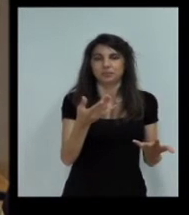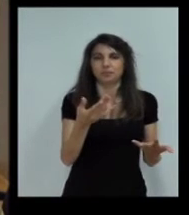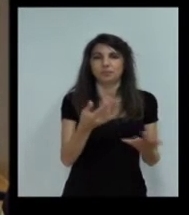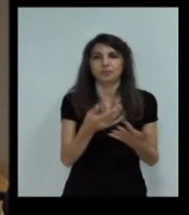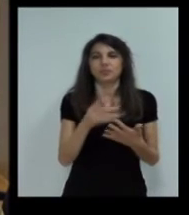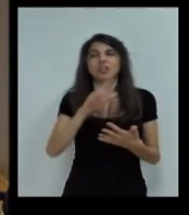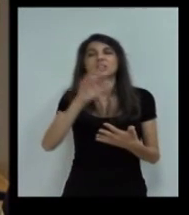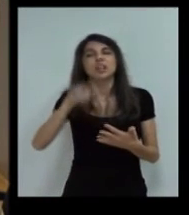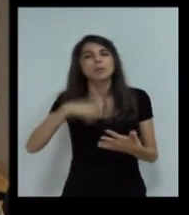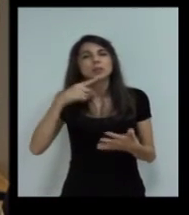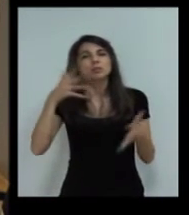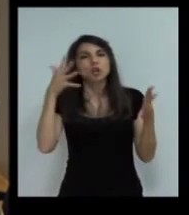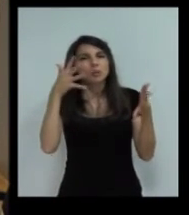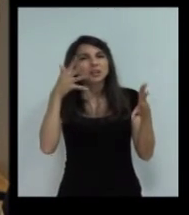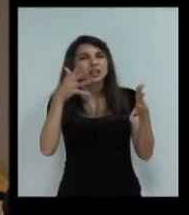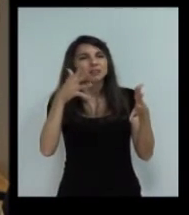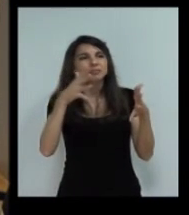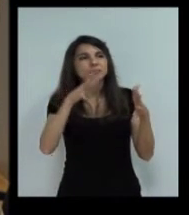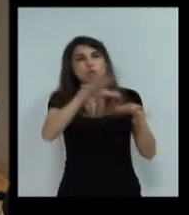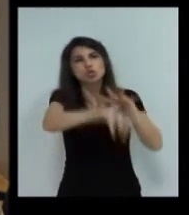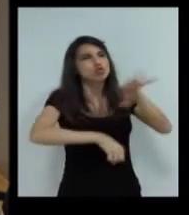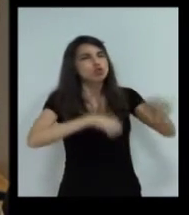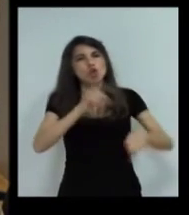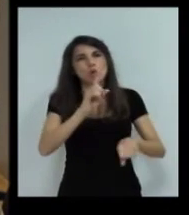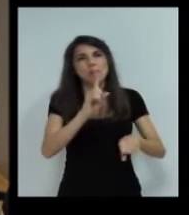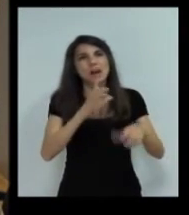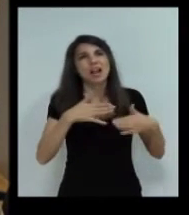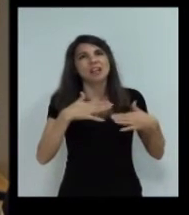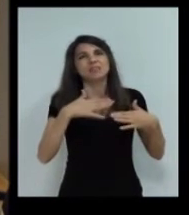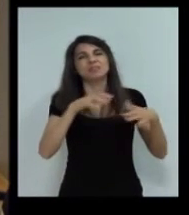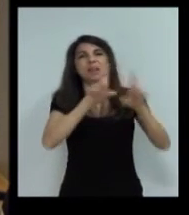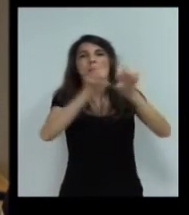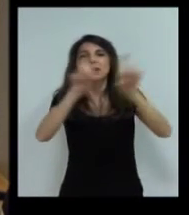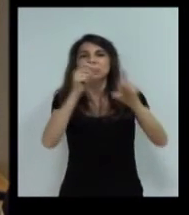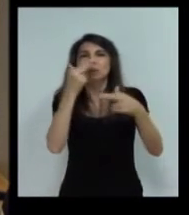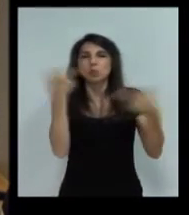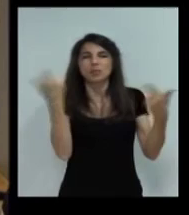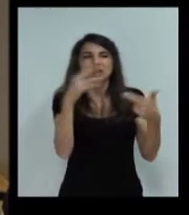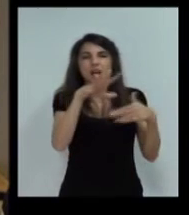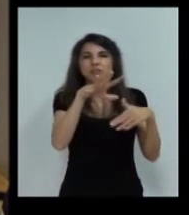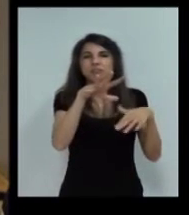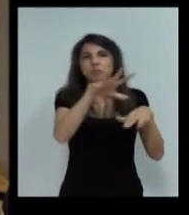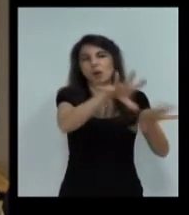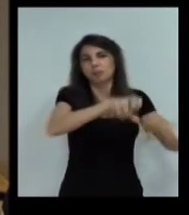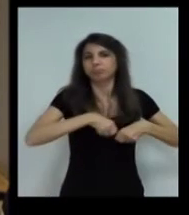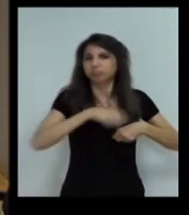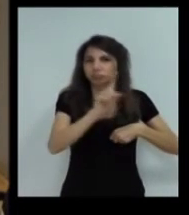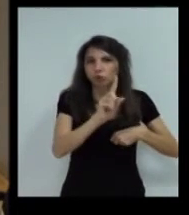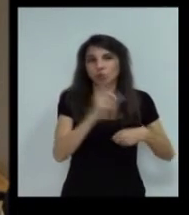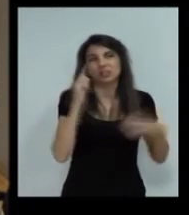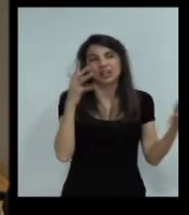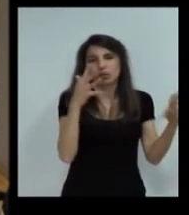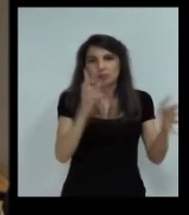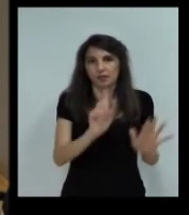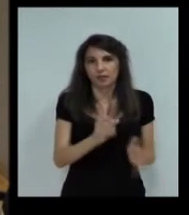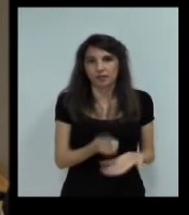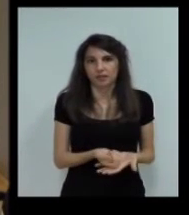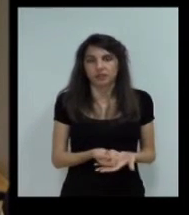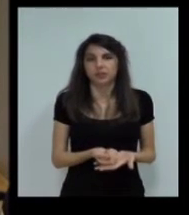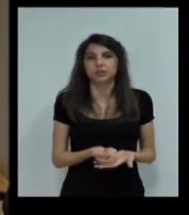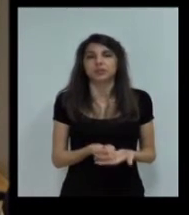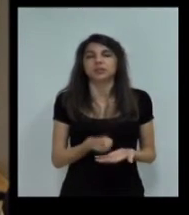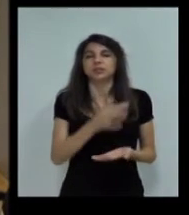se recomendaría y que además, no adquirirlos en ninguna bueno, empresa eso es un asunto pública, que podéis añadir también, vosotros, ¿no? pero al menos, pero se puede. Igual que se hay que recomendar